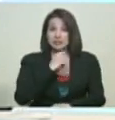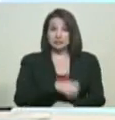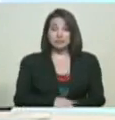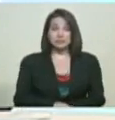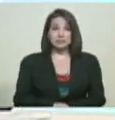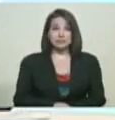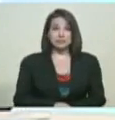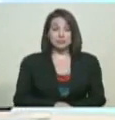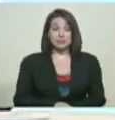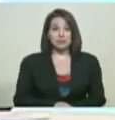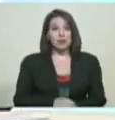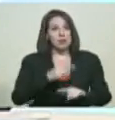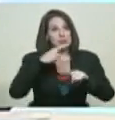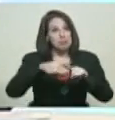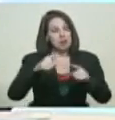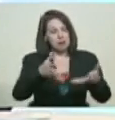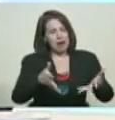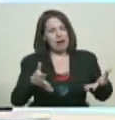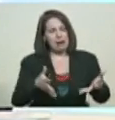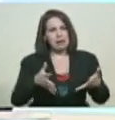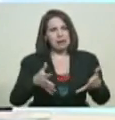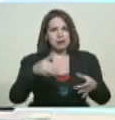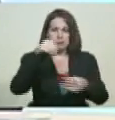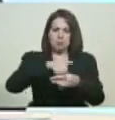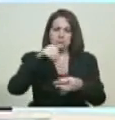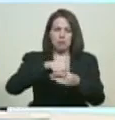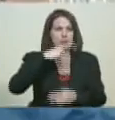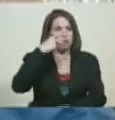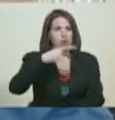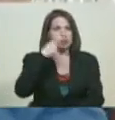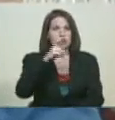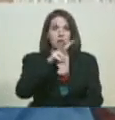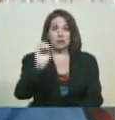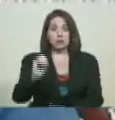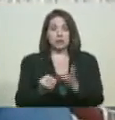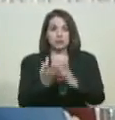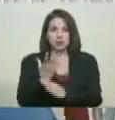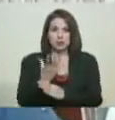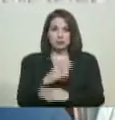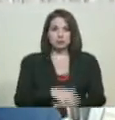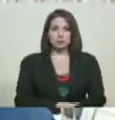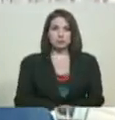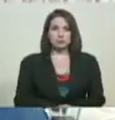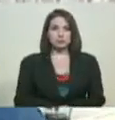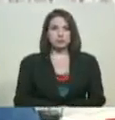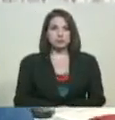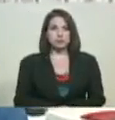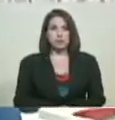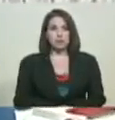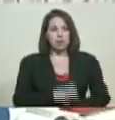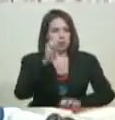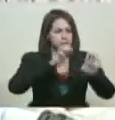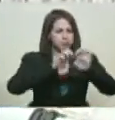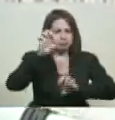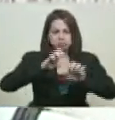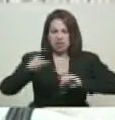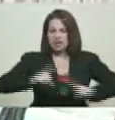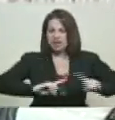y de la victoria política electoral del 20 de mayo así que vamos a revisar nuestras estructuras